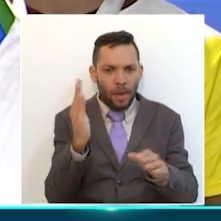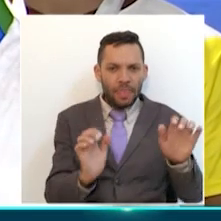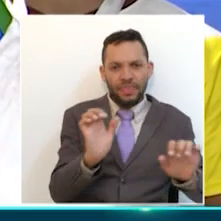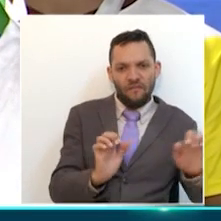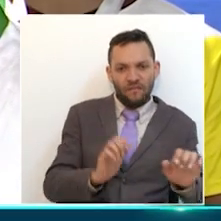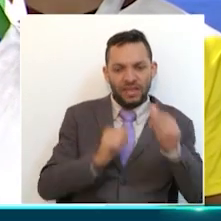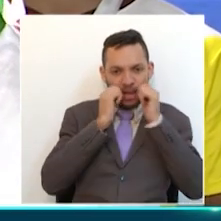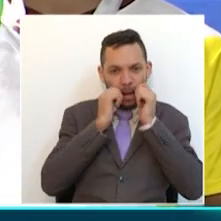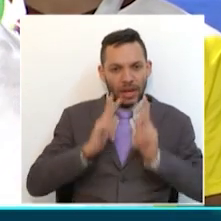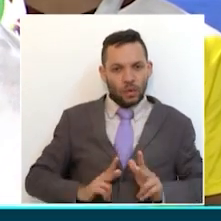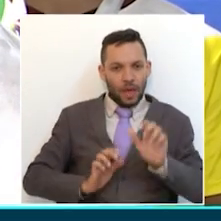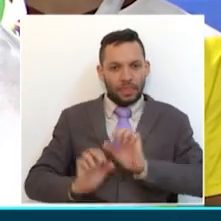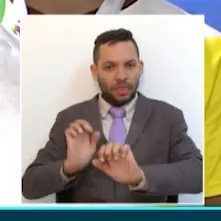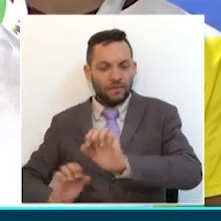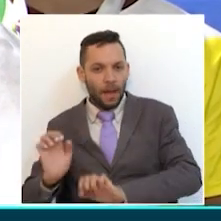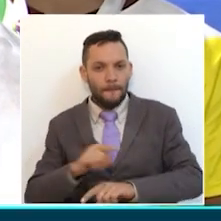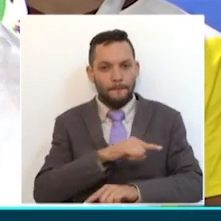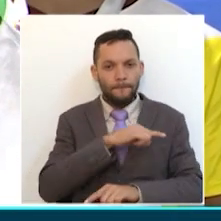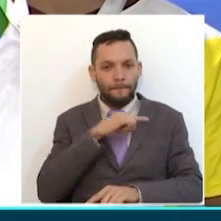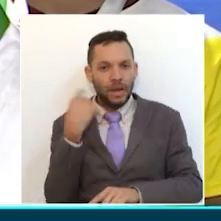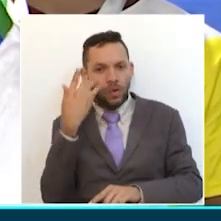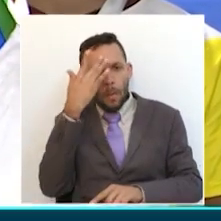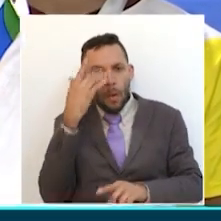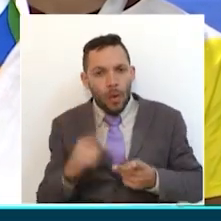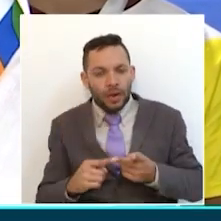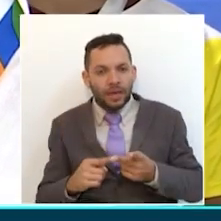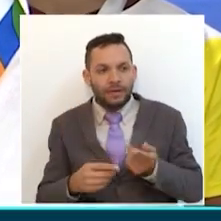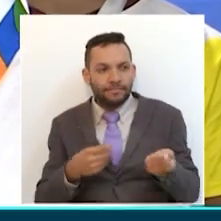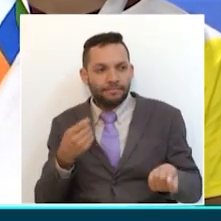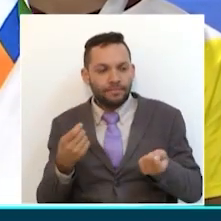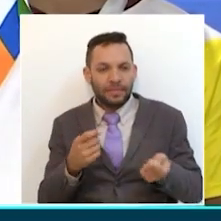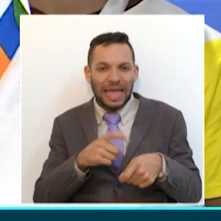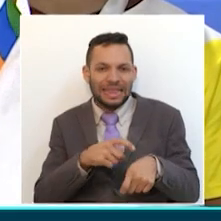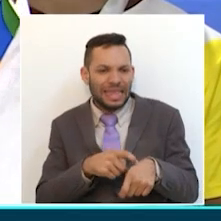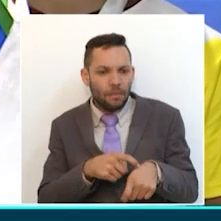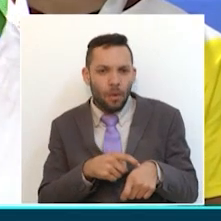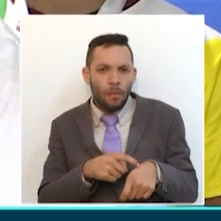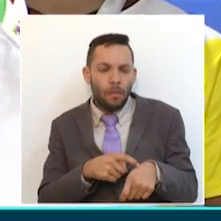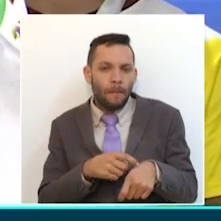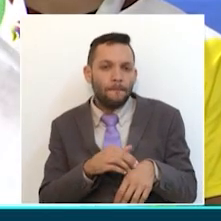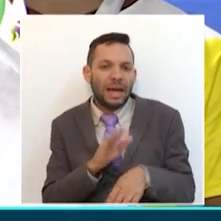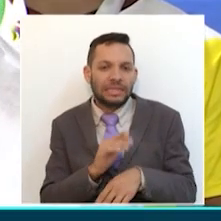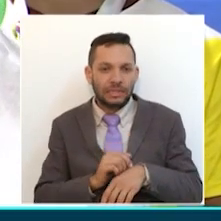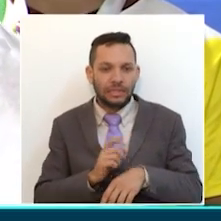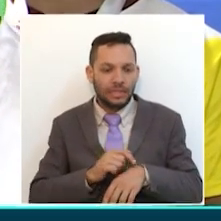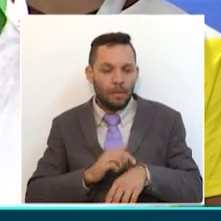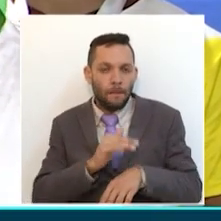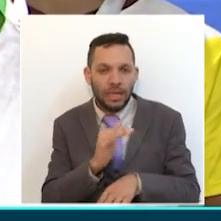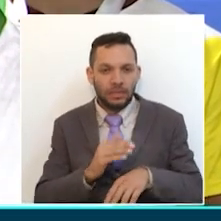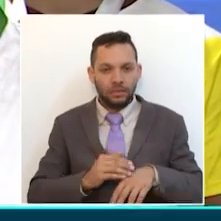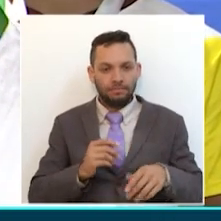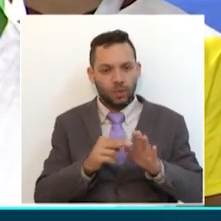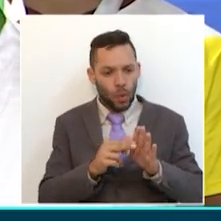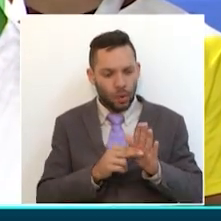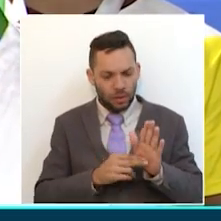pero perdimos por haber hecho la coreografía en menos tiempo de lo reglamentario. Hemos estado